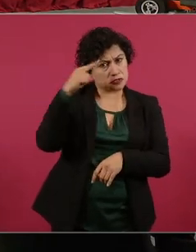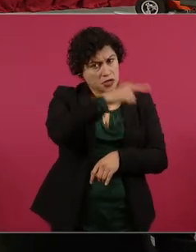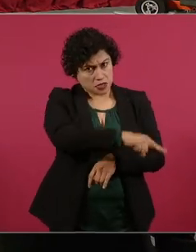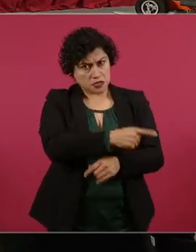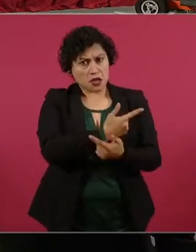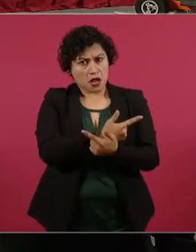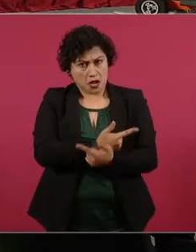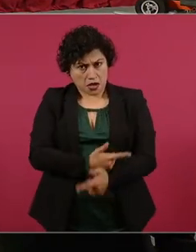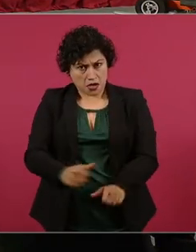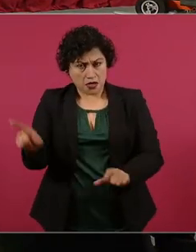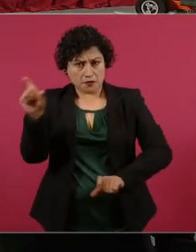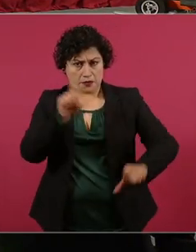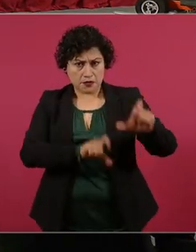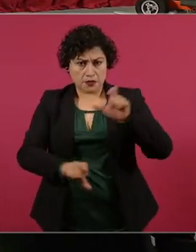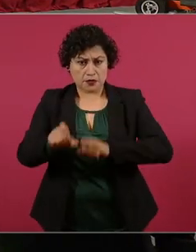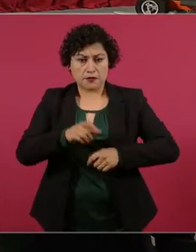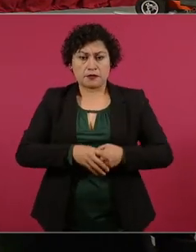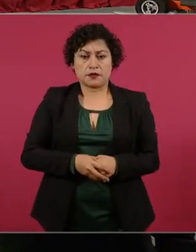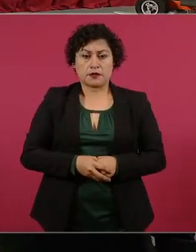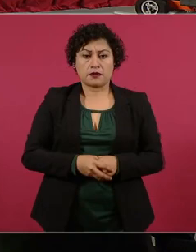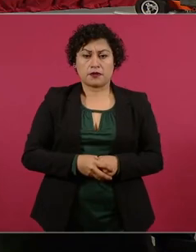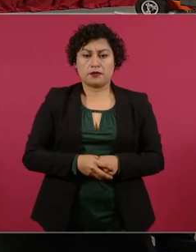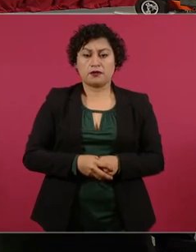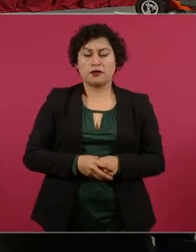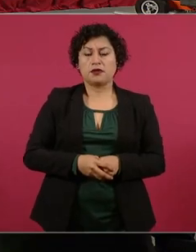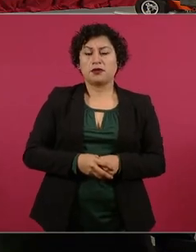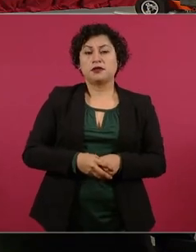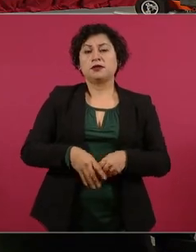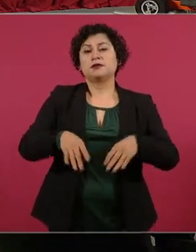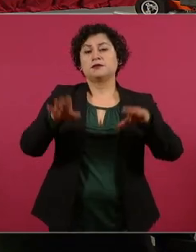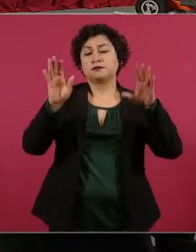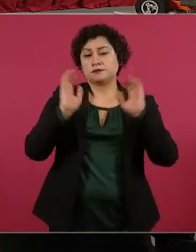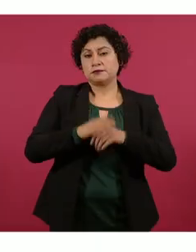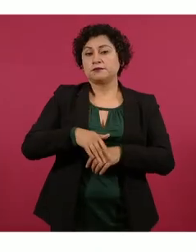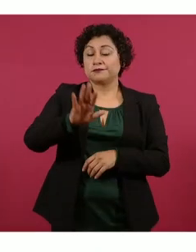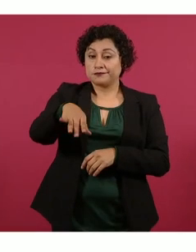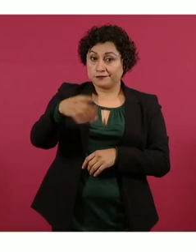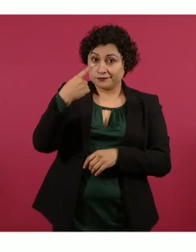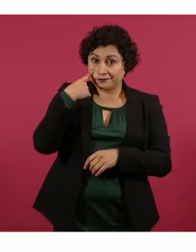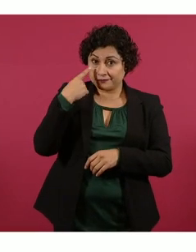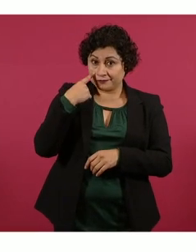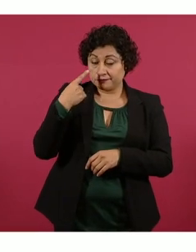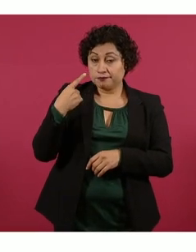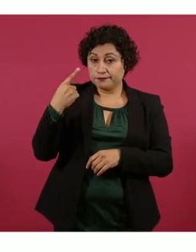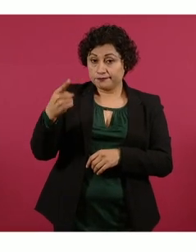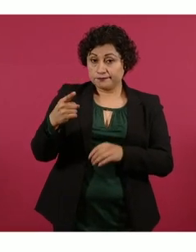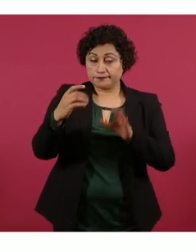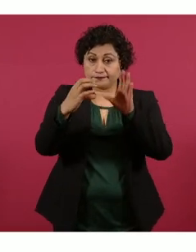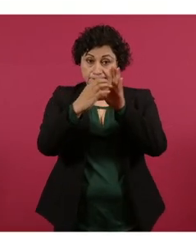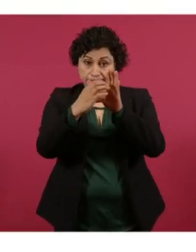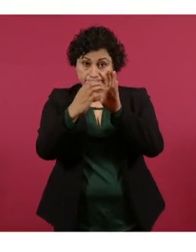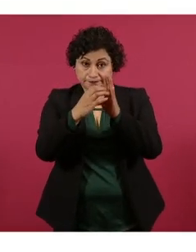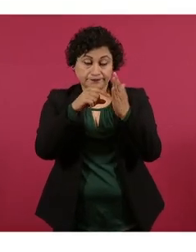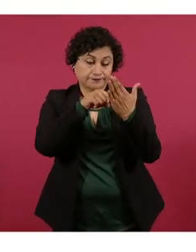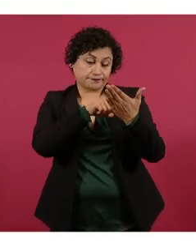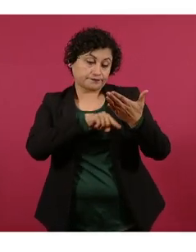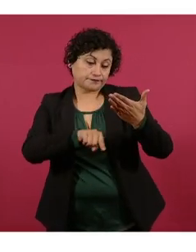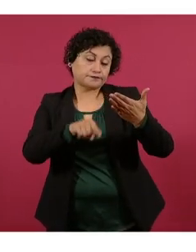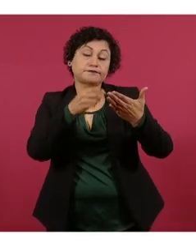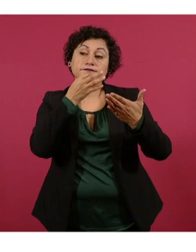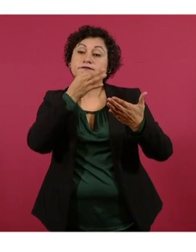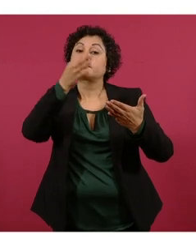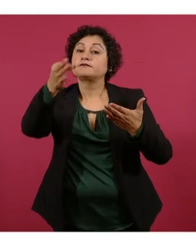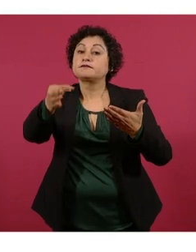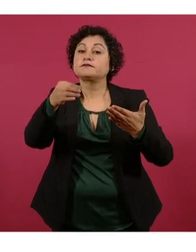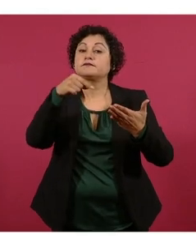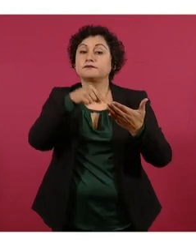de transgénicos. O sea, si hay hay un certificado mayoría para que los que tienen libres de transgénicos se le notifique al consumidor. ¿Y